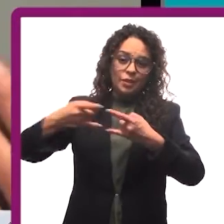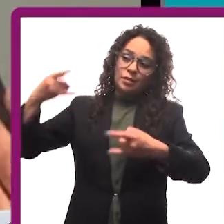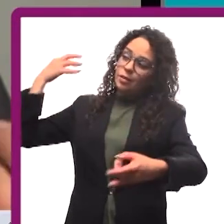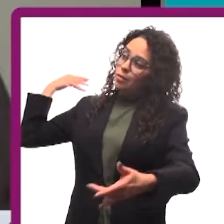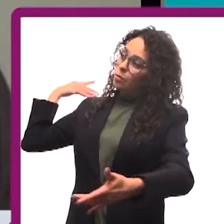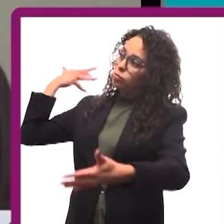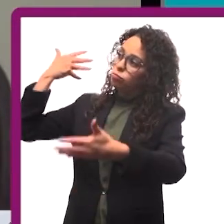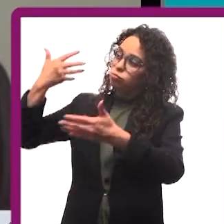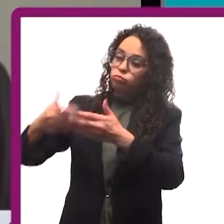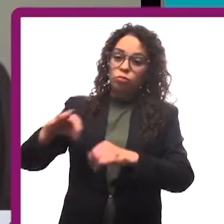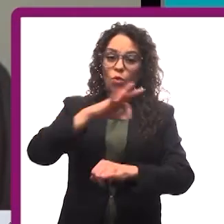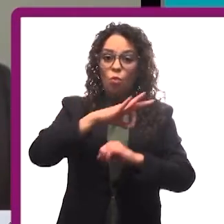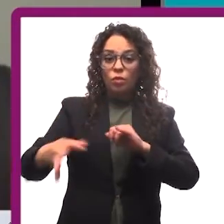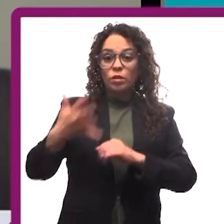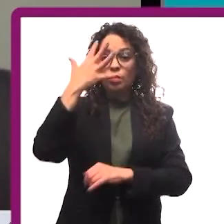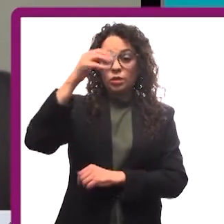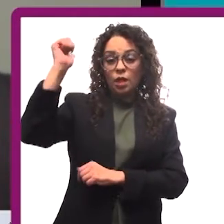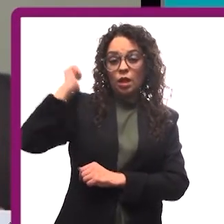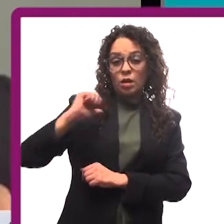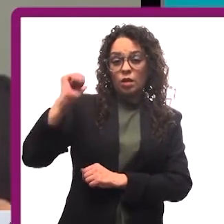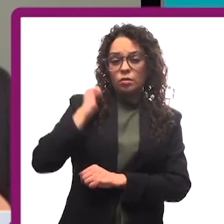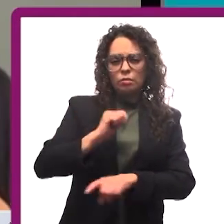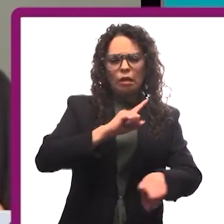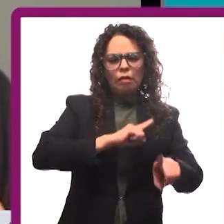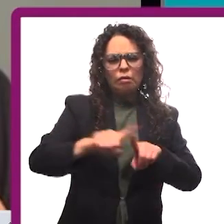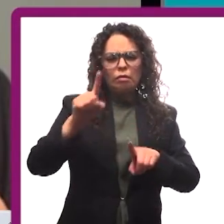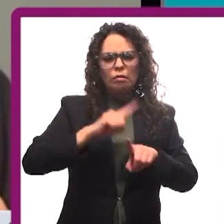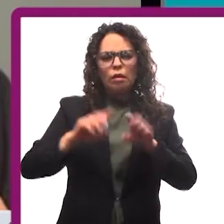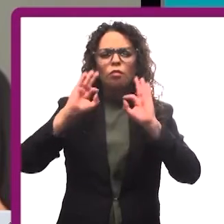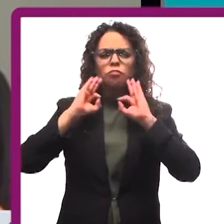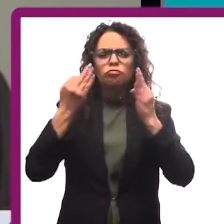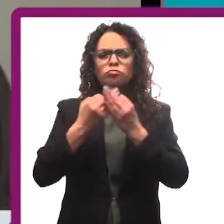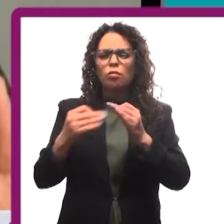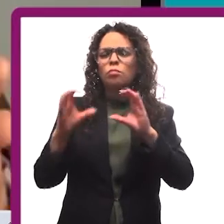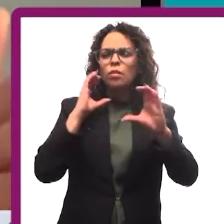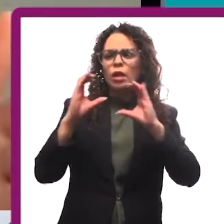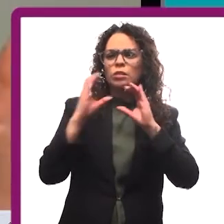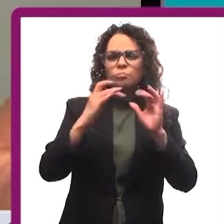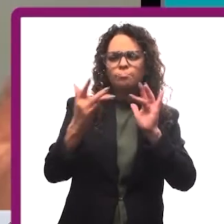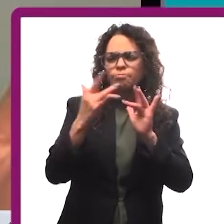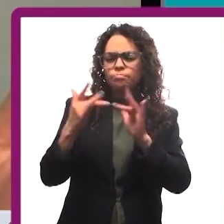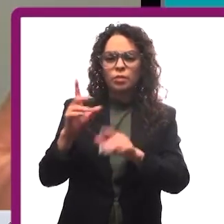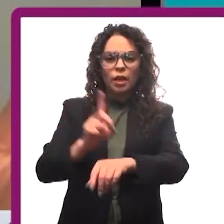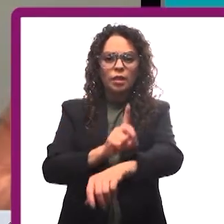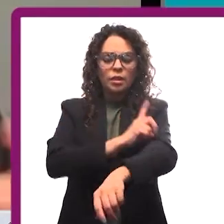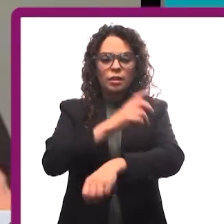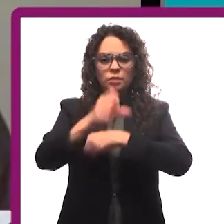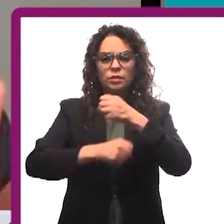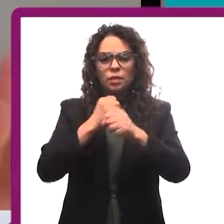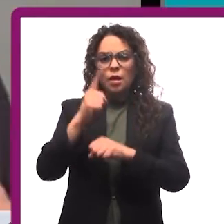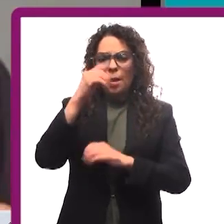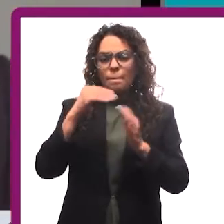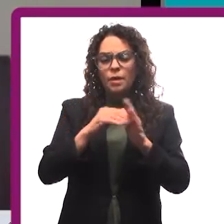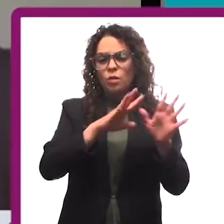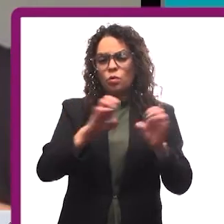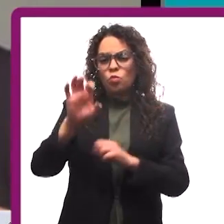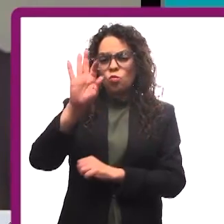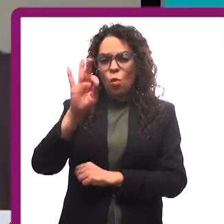los últimos 5 siglos se han agregado muchos medios de comunicación, desde 1440 o por